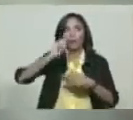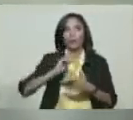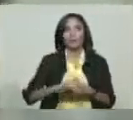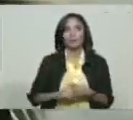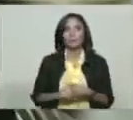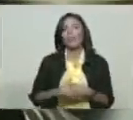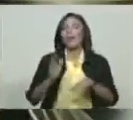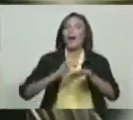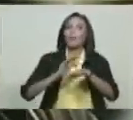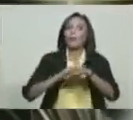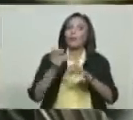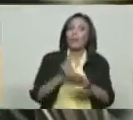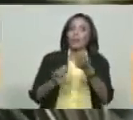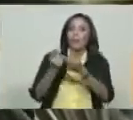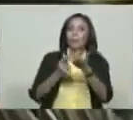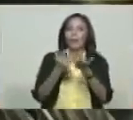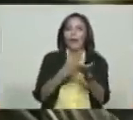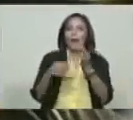hablando de economía.